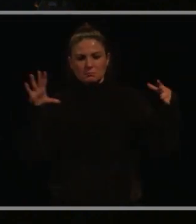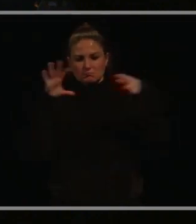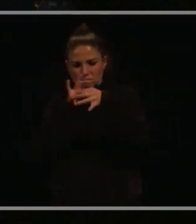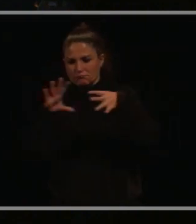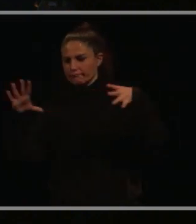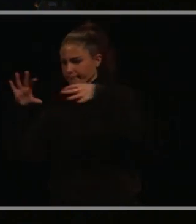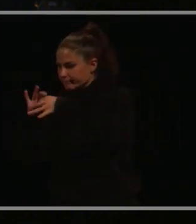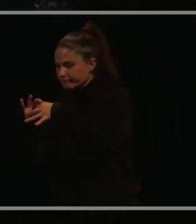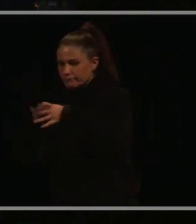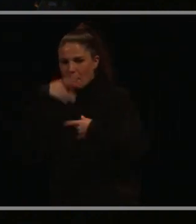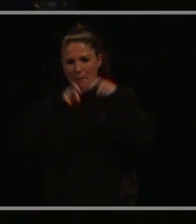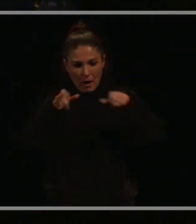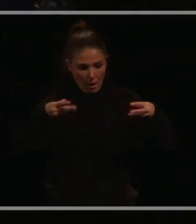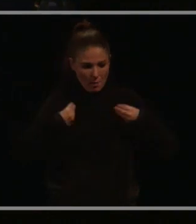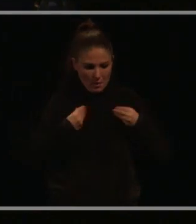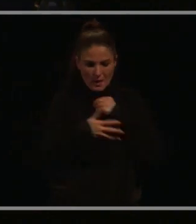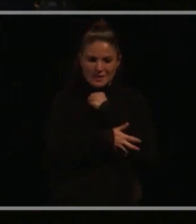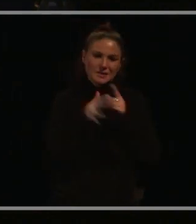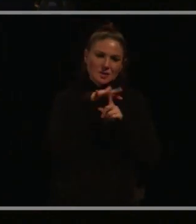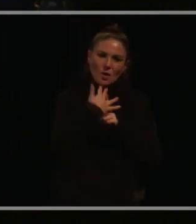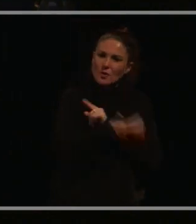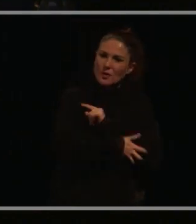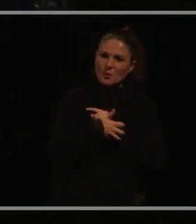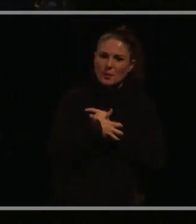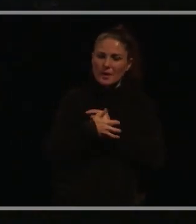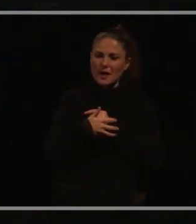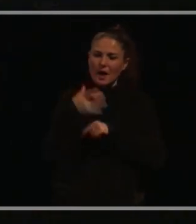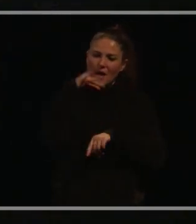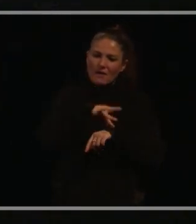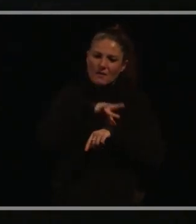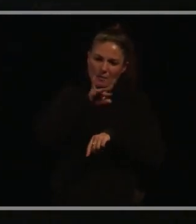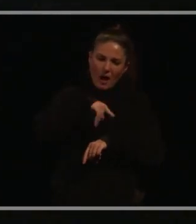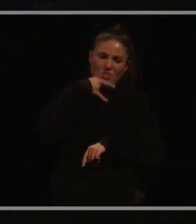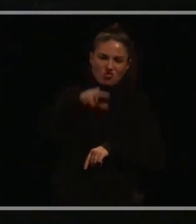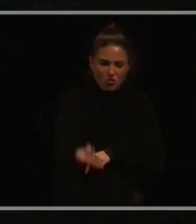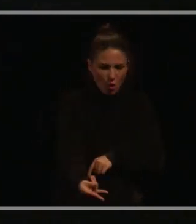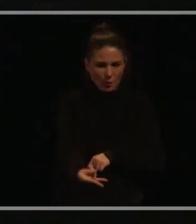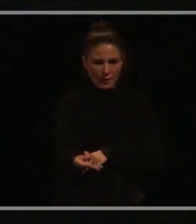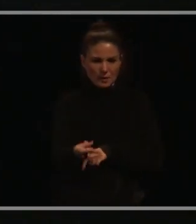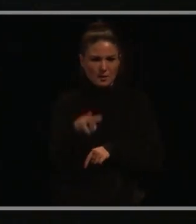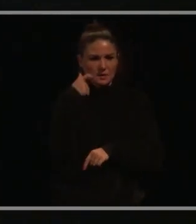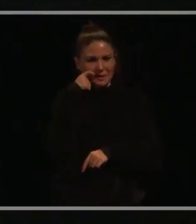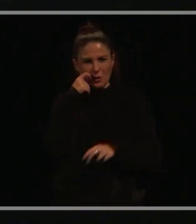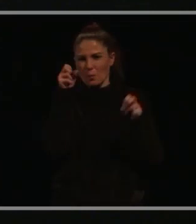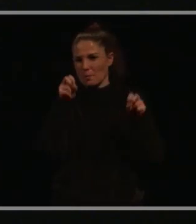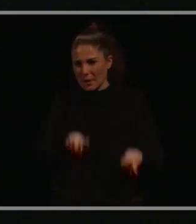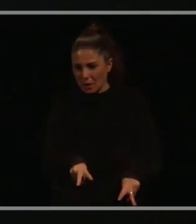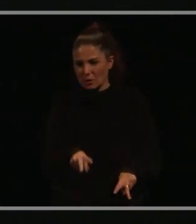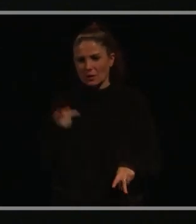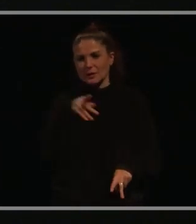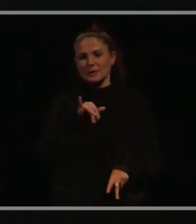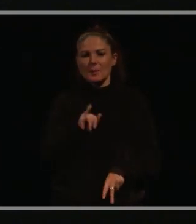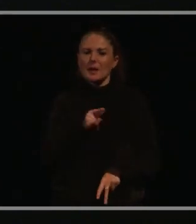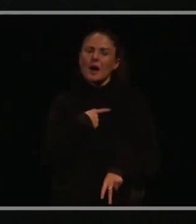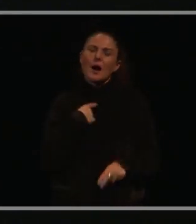Las personas que viven en situación de pobreza enferman más, tienen un peor estado de salud y tienen también una